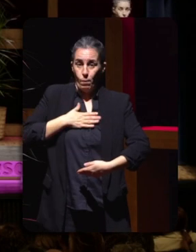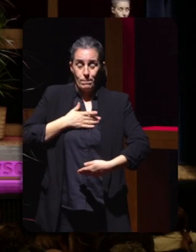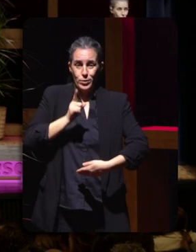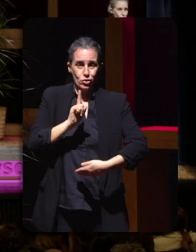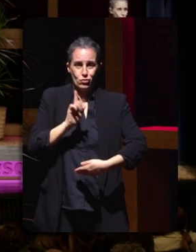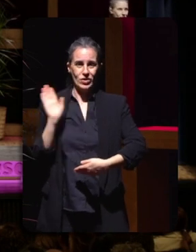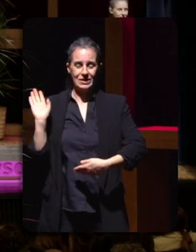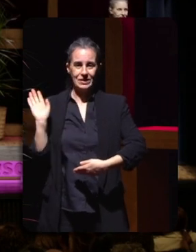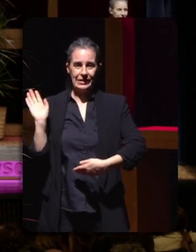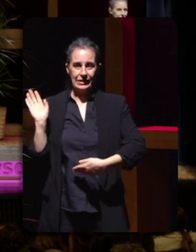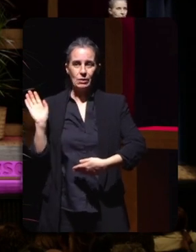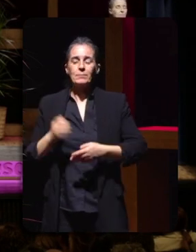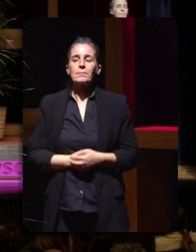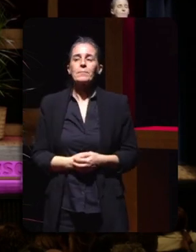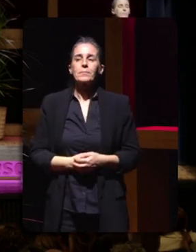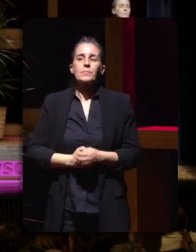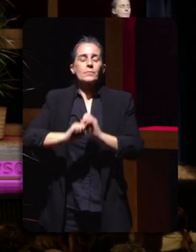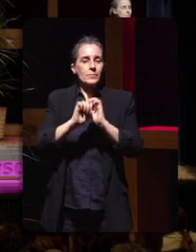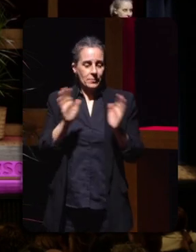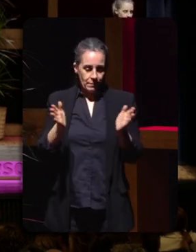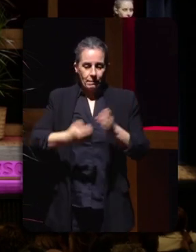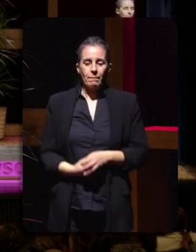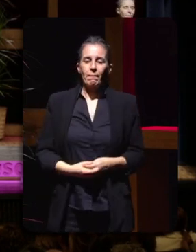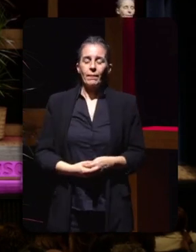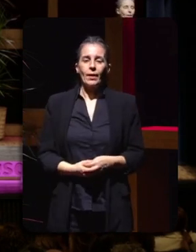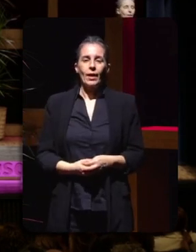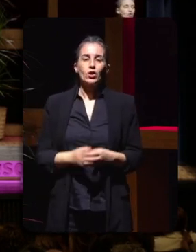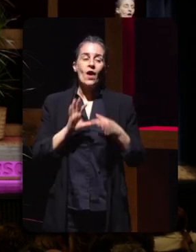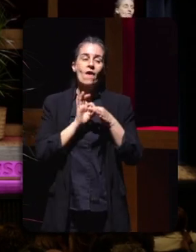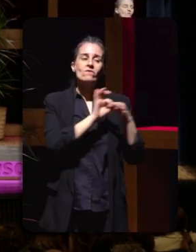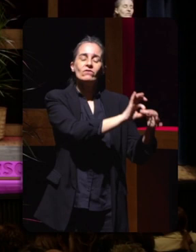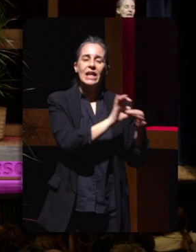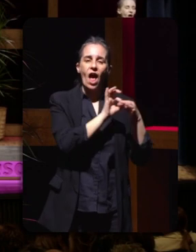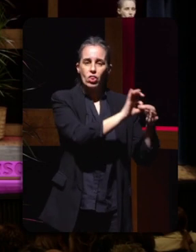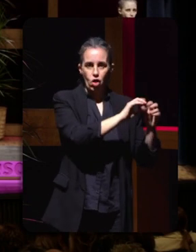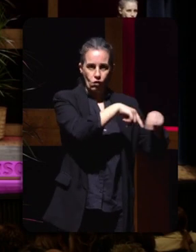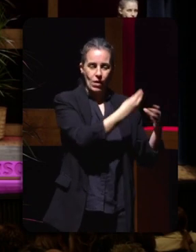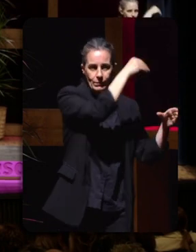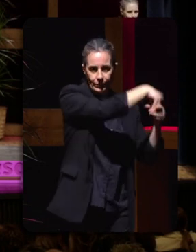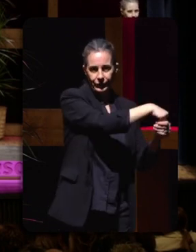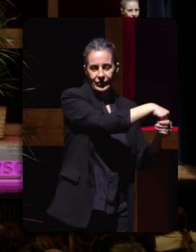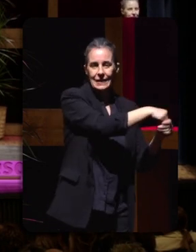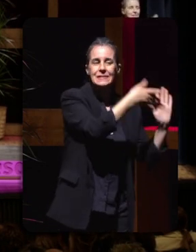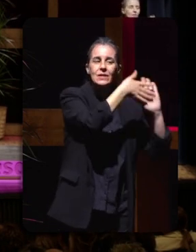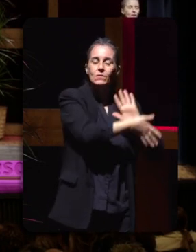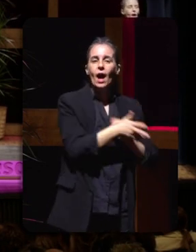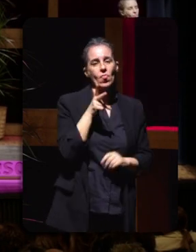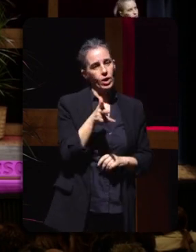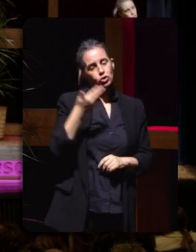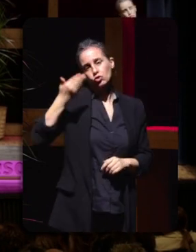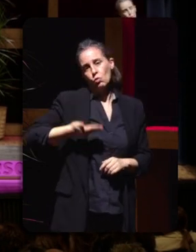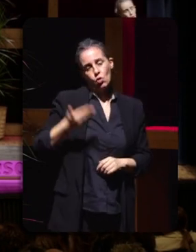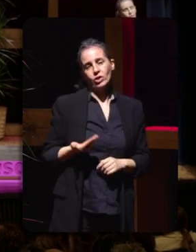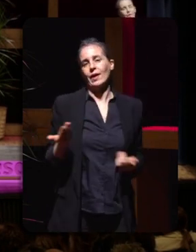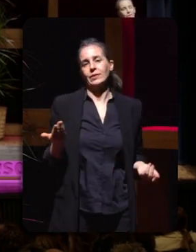estas criaturas vale claro la afiliación en España como sabéis significa unos derechos súper importantes o sea